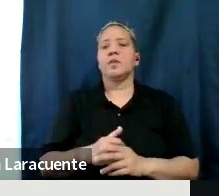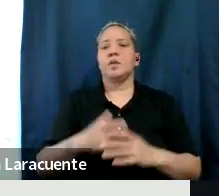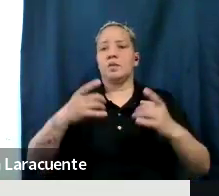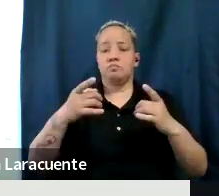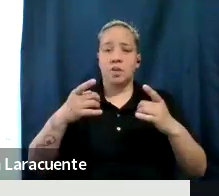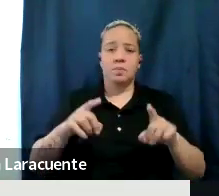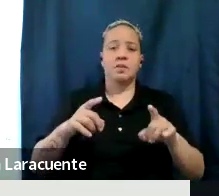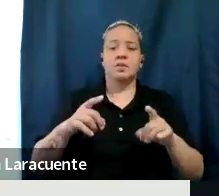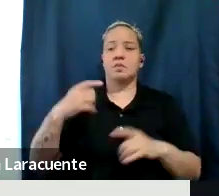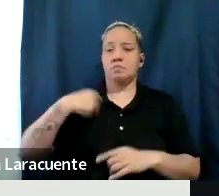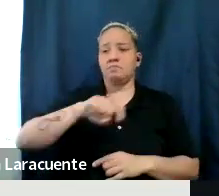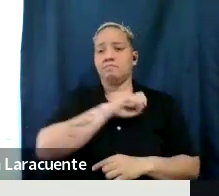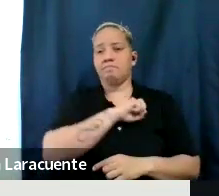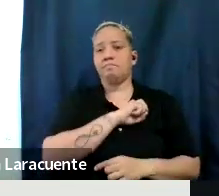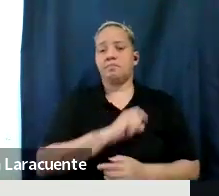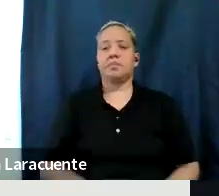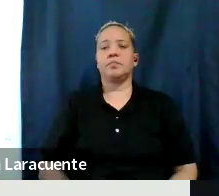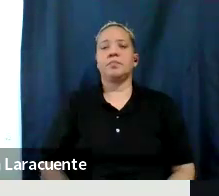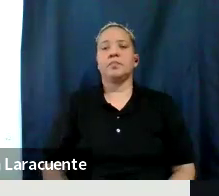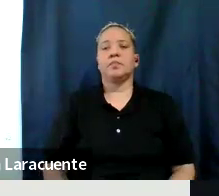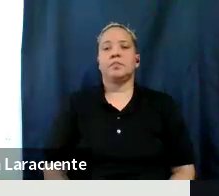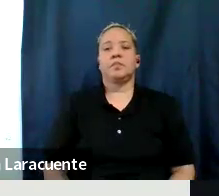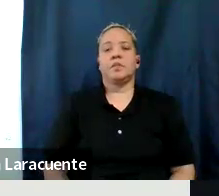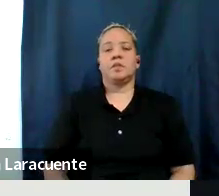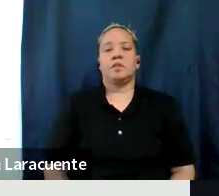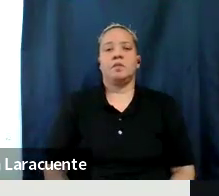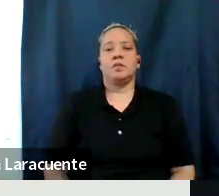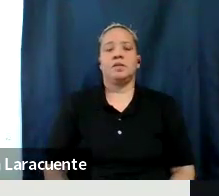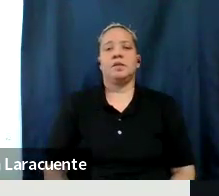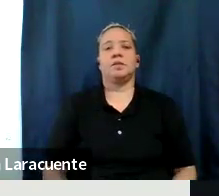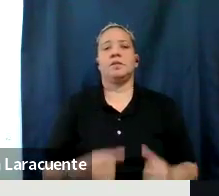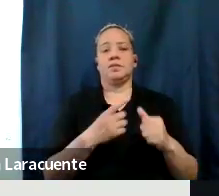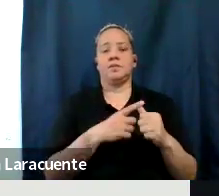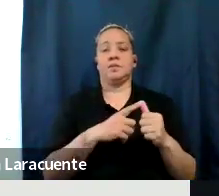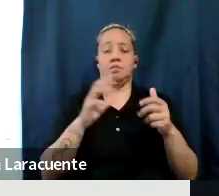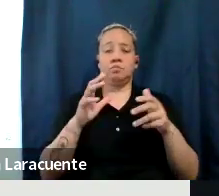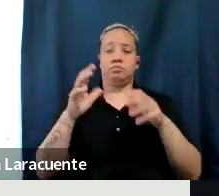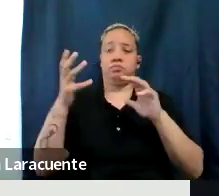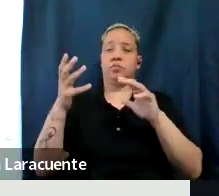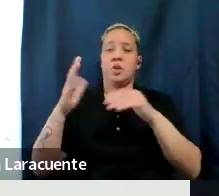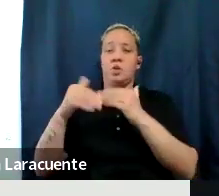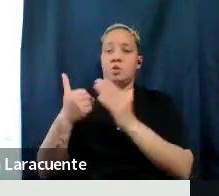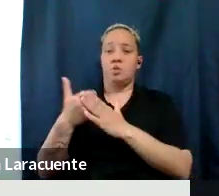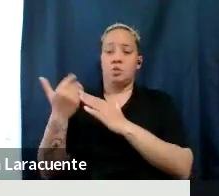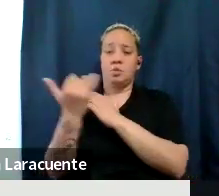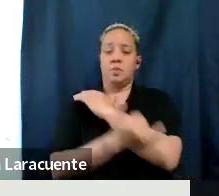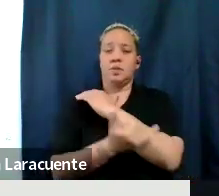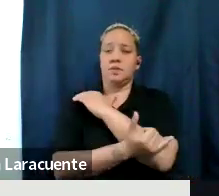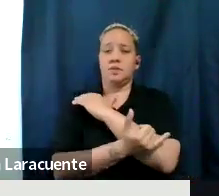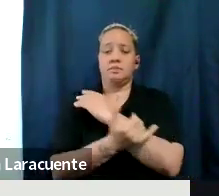en España, ¿no? En primer lugar, por supuesto, el caos desatado en todo el país, especialmente en